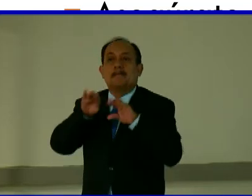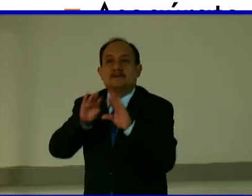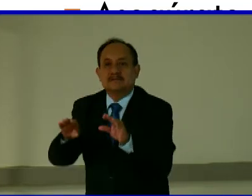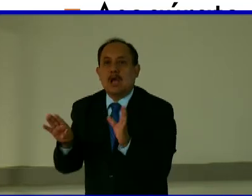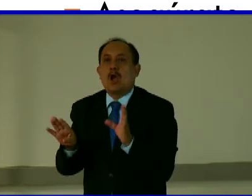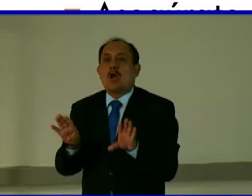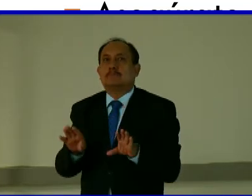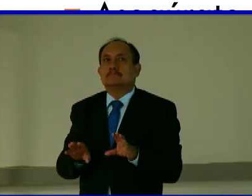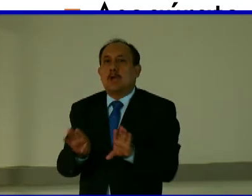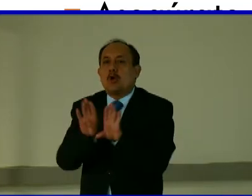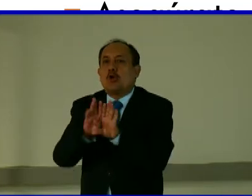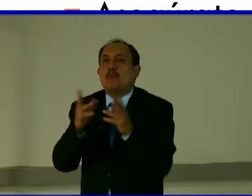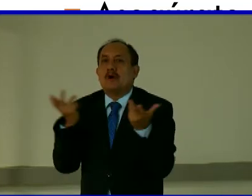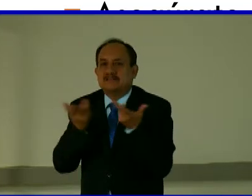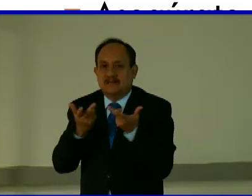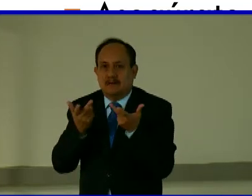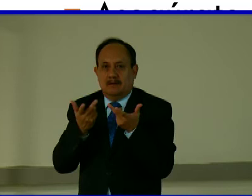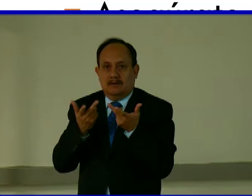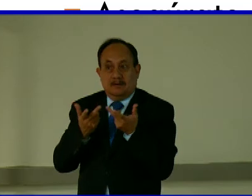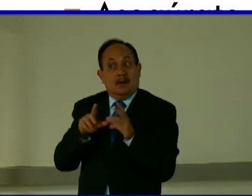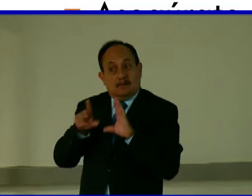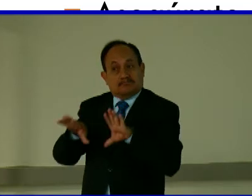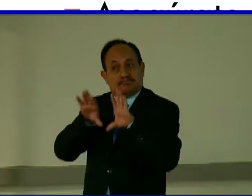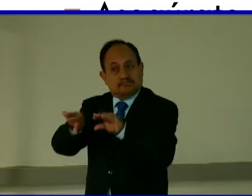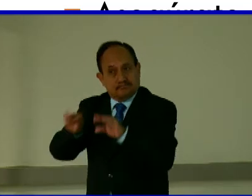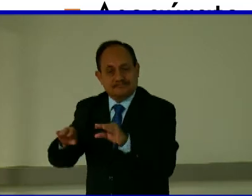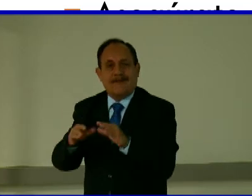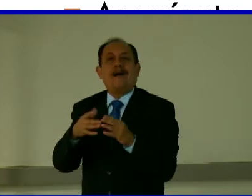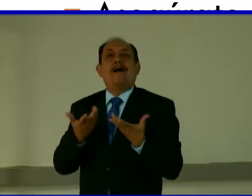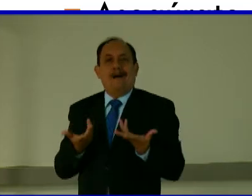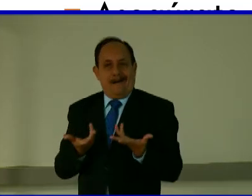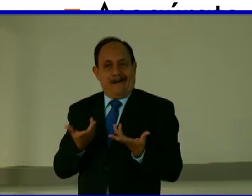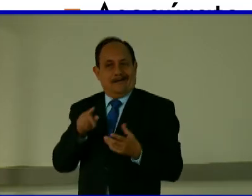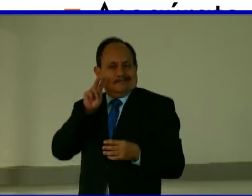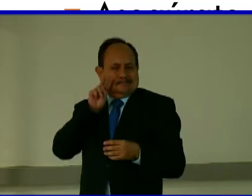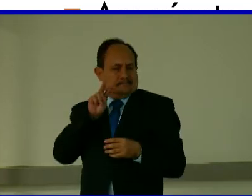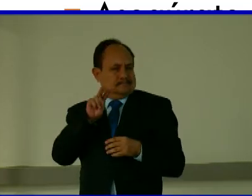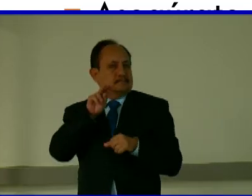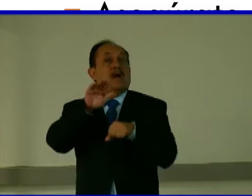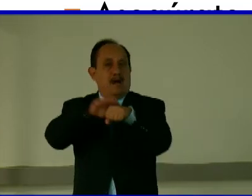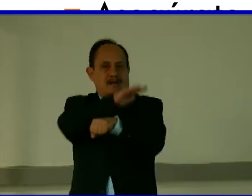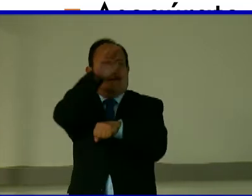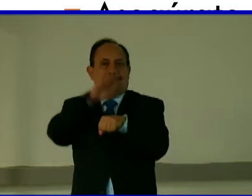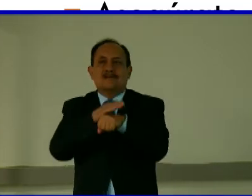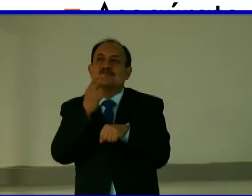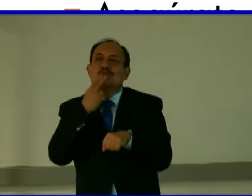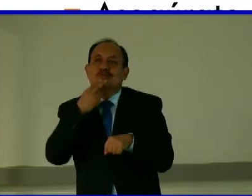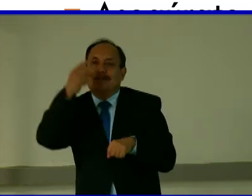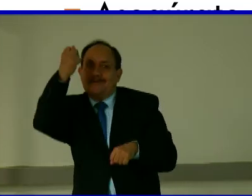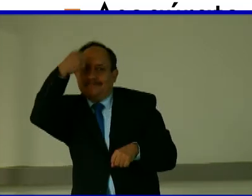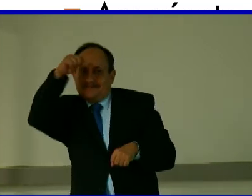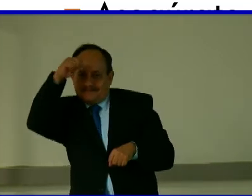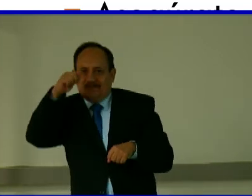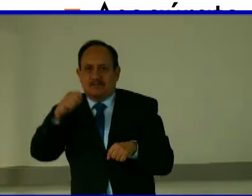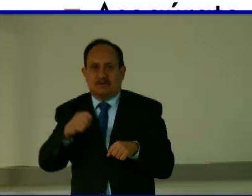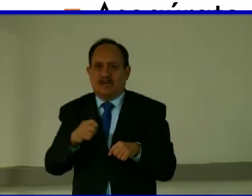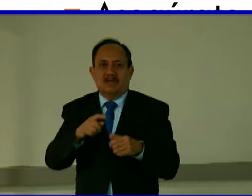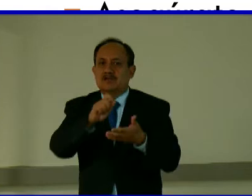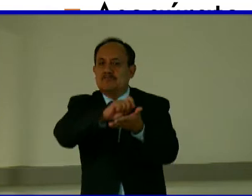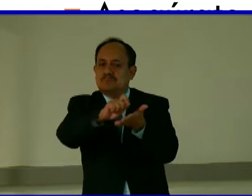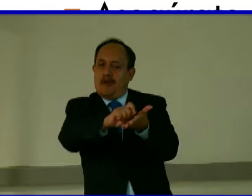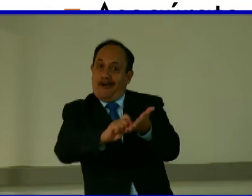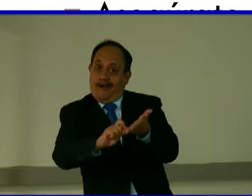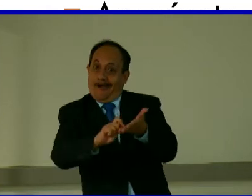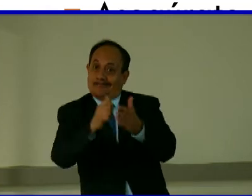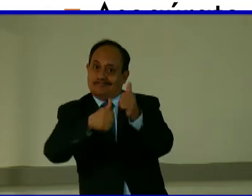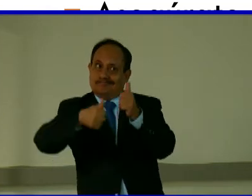Y si se les enseña cómo hacerlo, vamos a darle calificaciones por el uso de las estrategias, porque si no se le da calificaciones por el